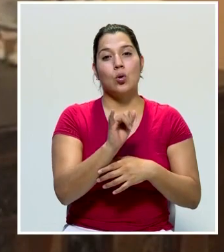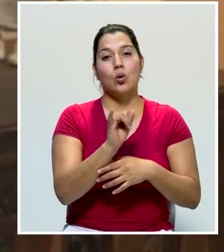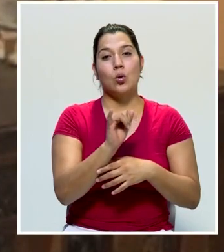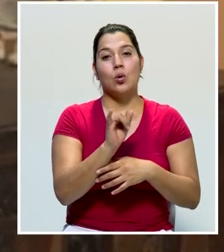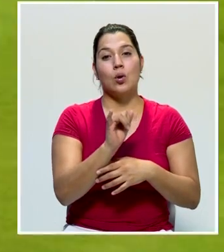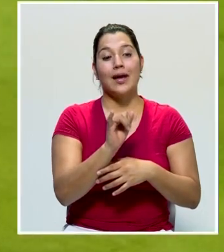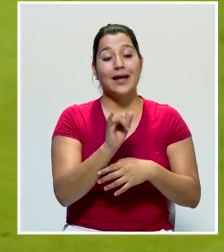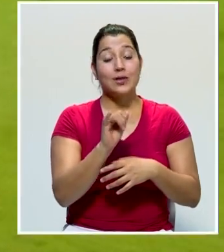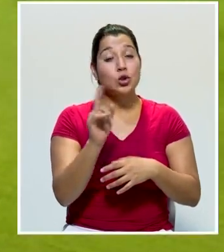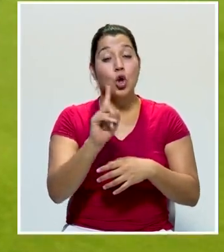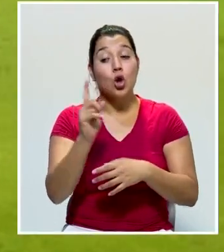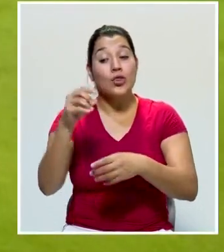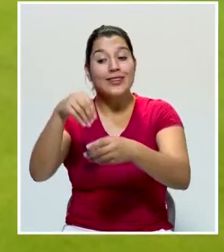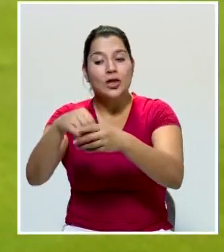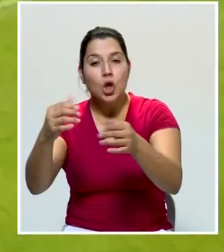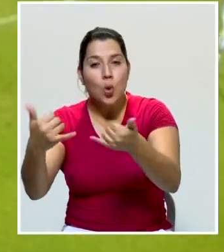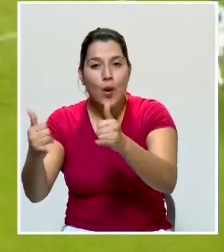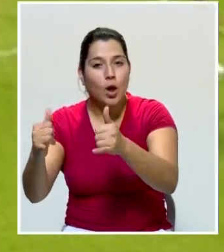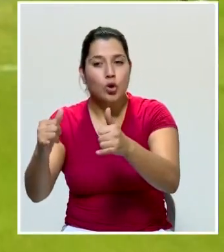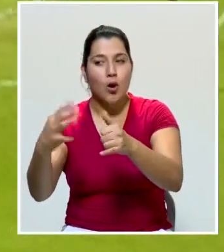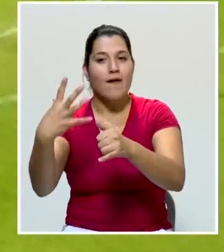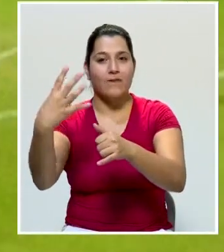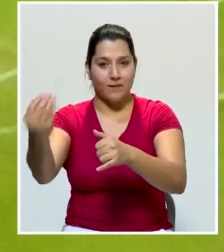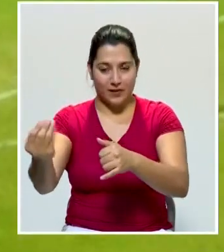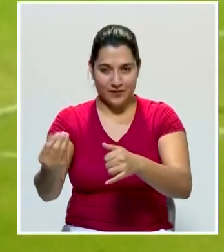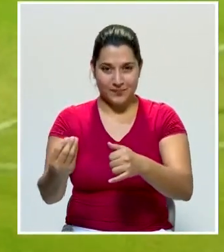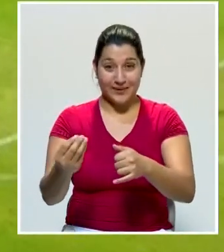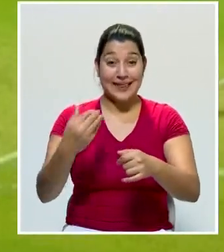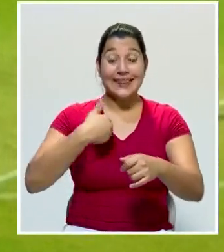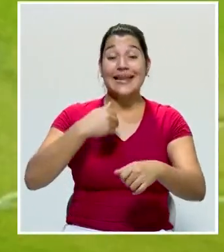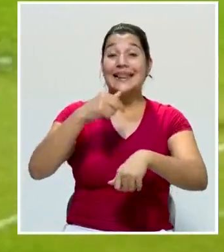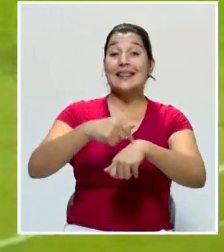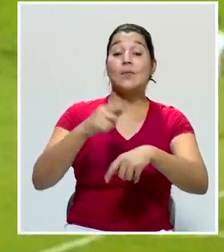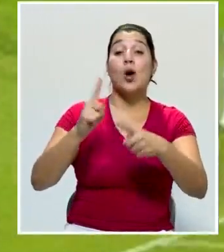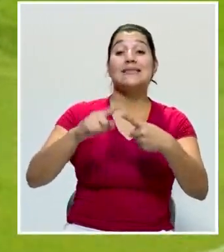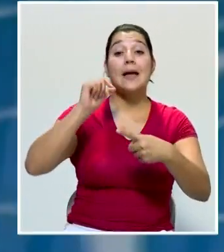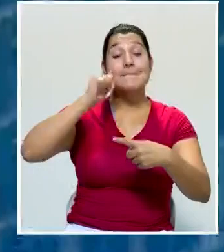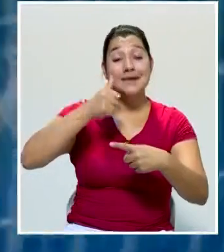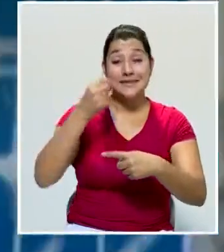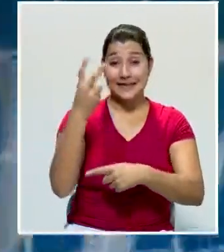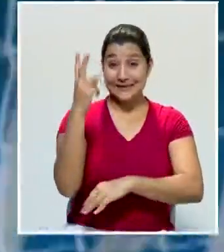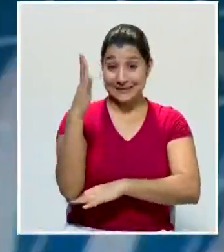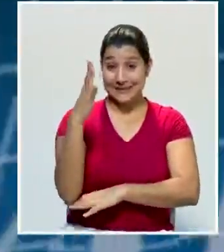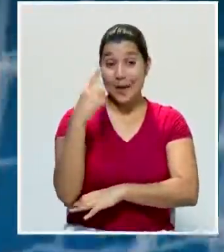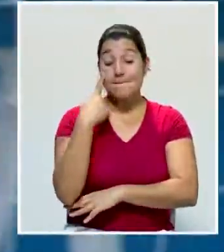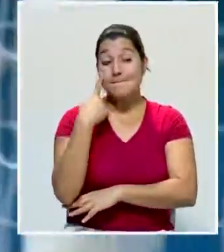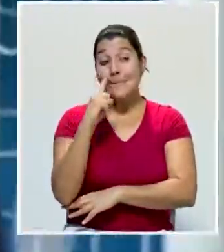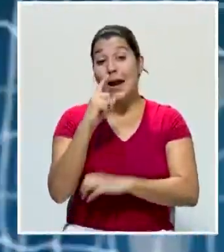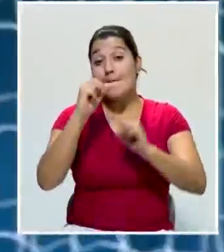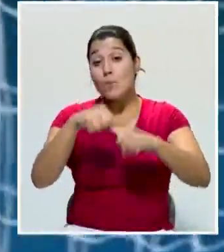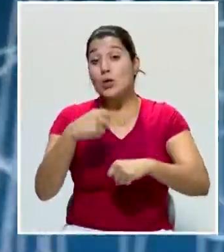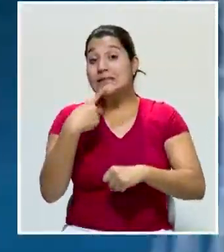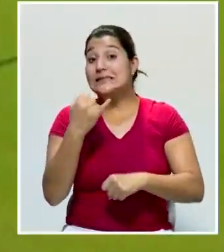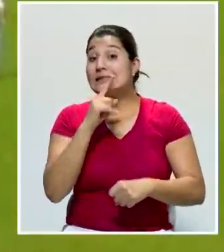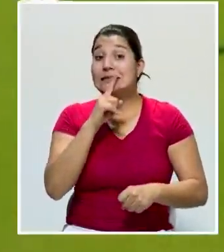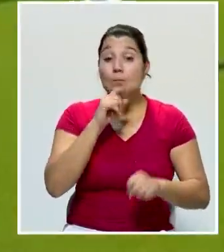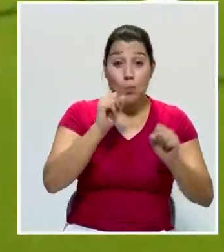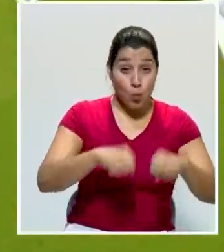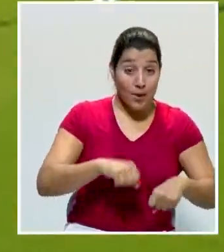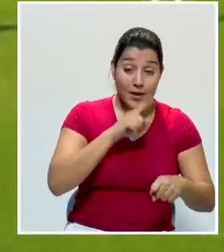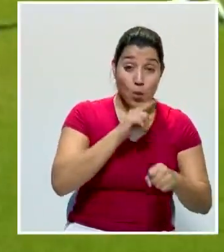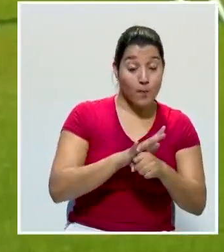la competencia. Los equipos tendrán tiempo hasta este miércoles al mediodía para externar si sus sedes pueden cumplir con los